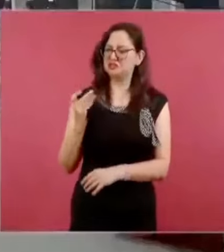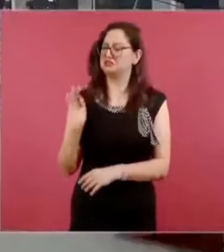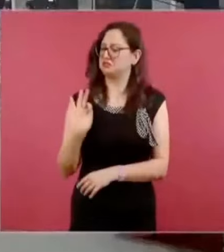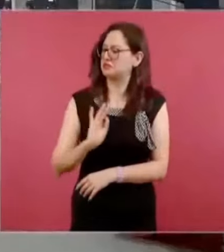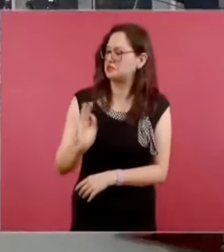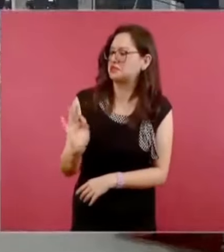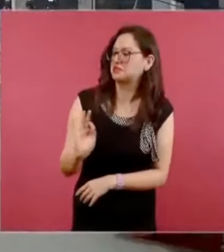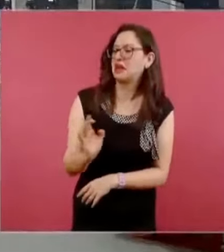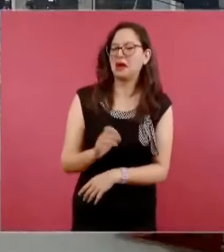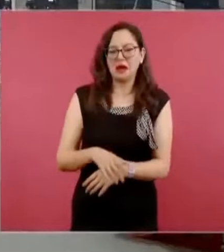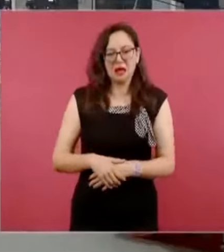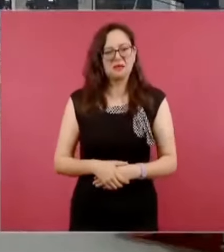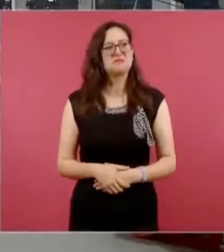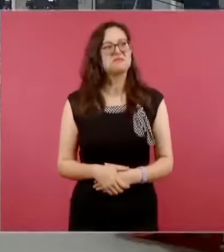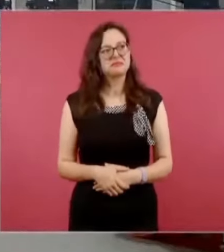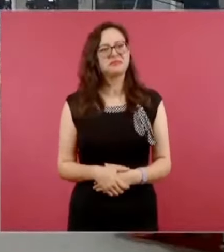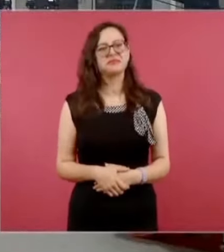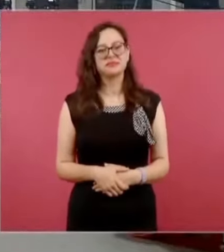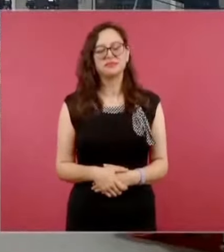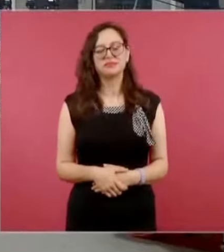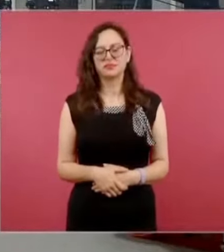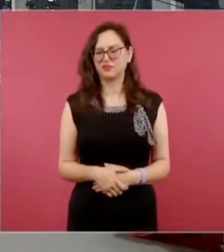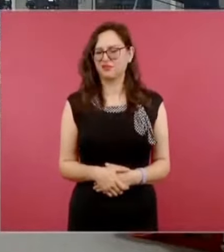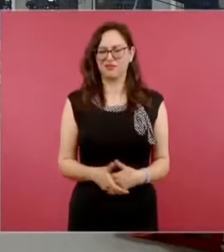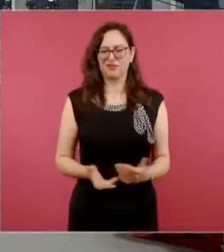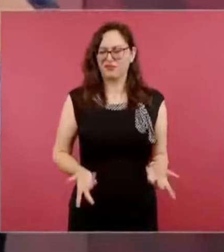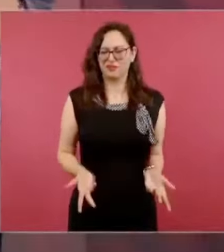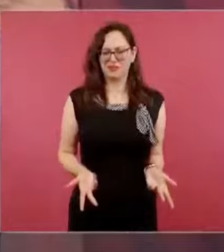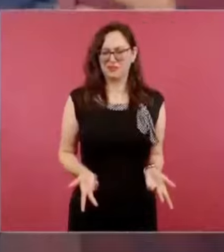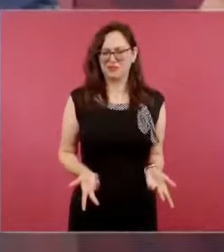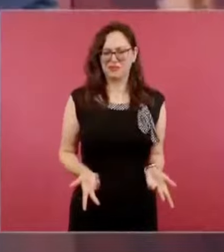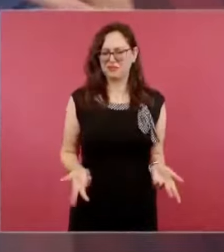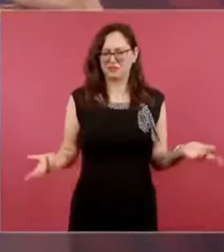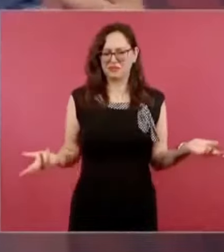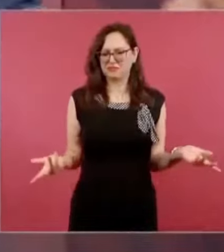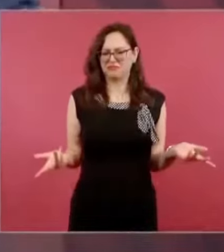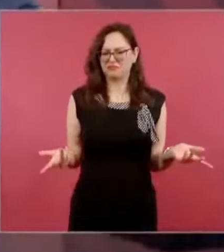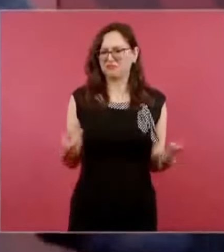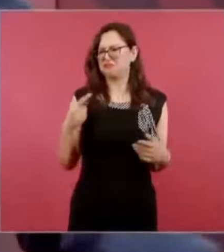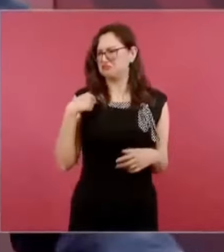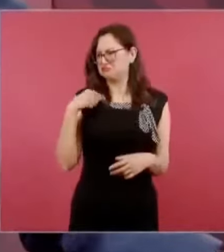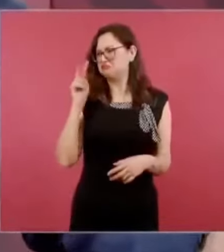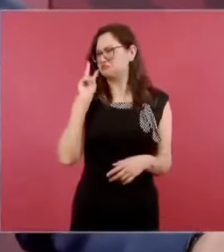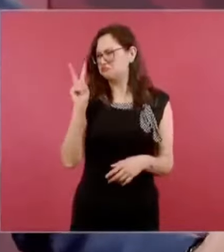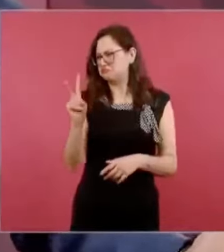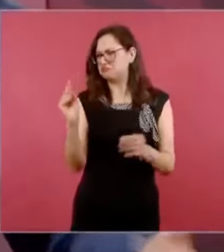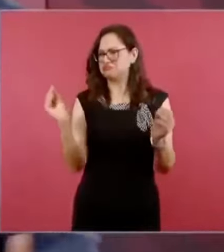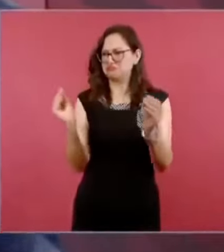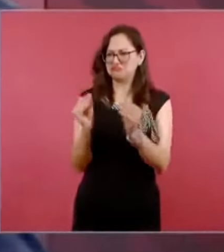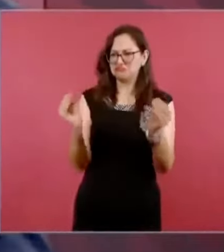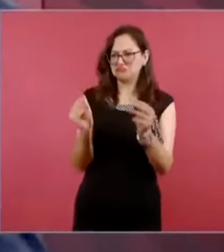Pero no, estuvo muy bien el desempeño,